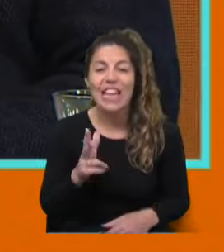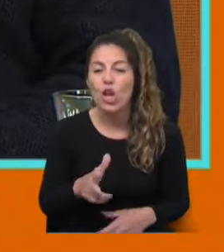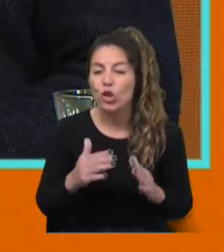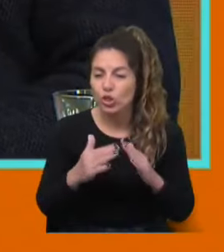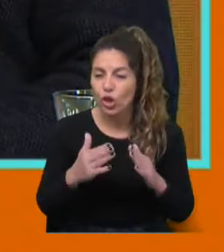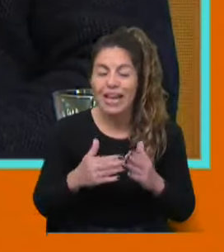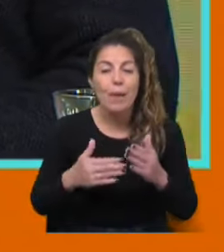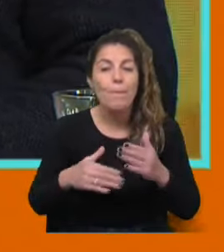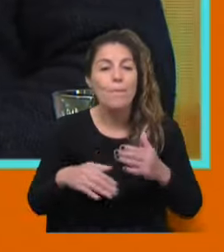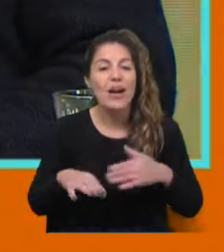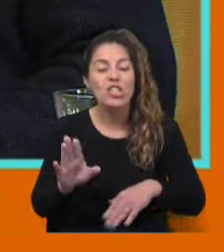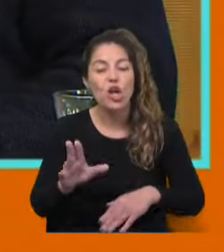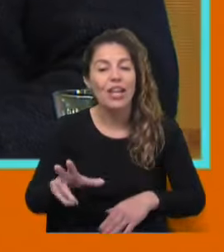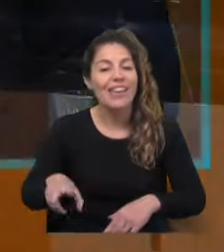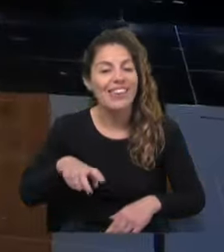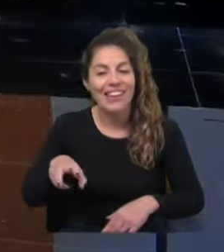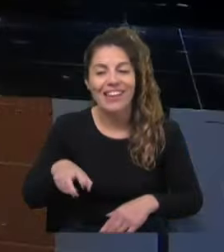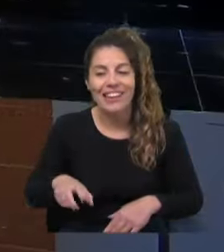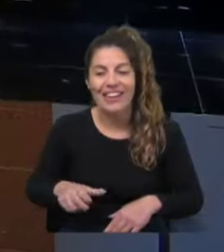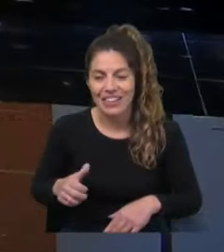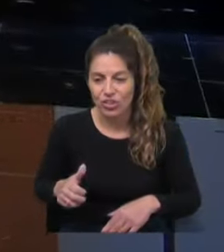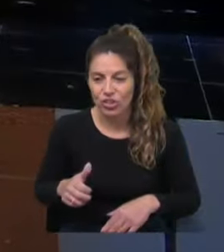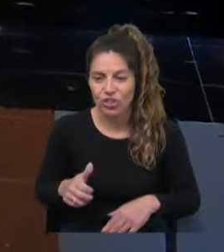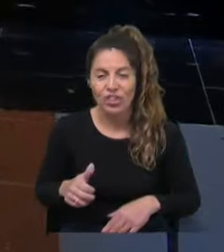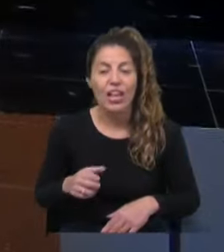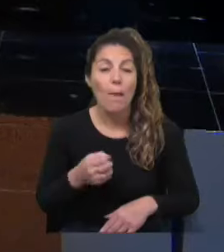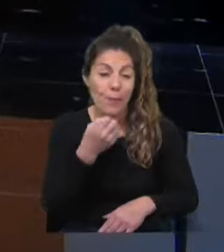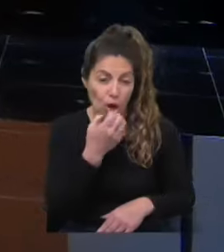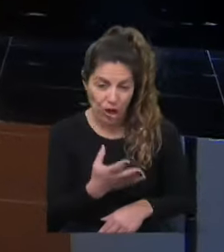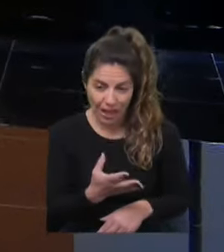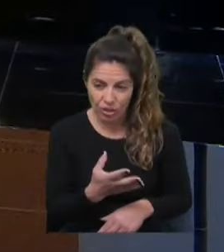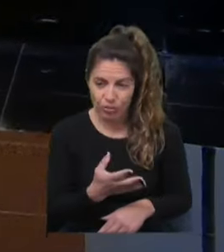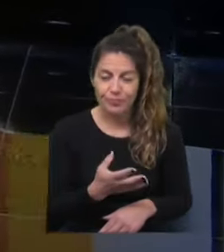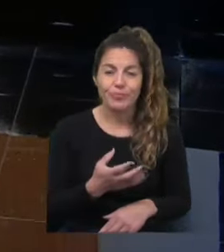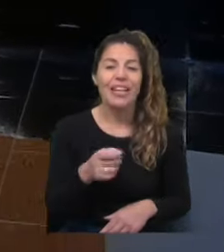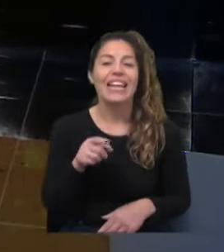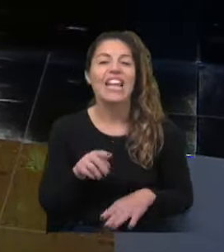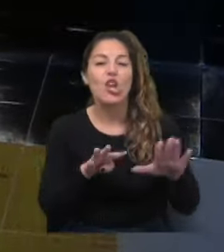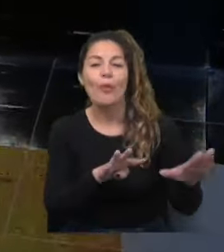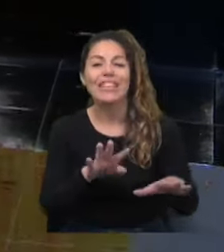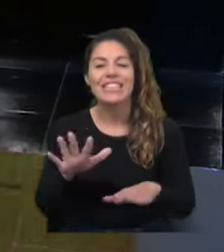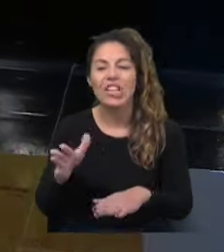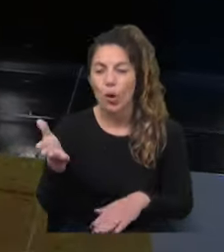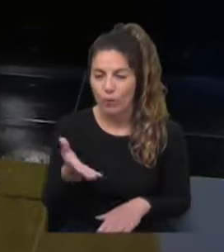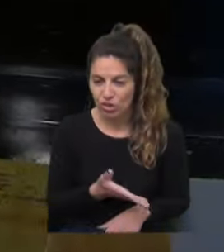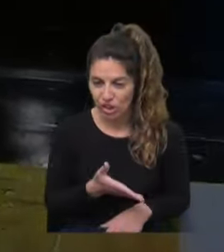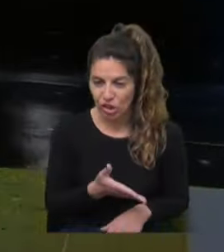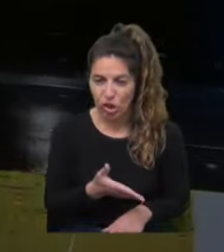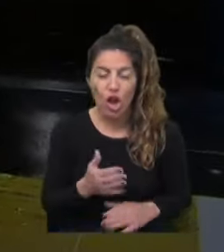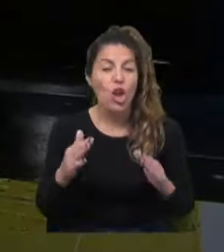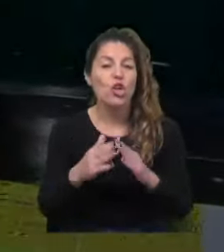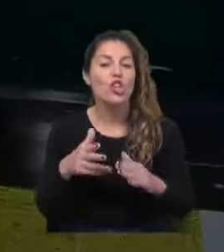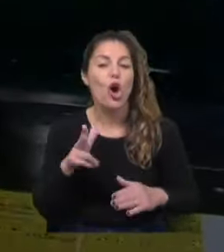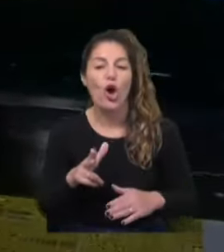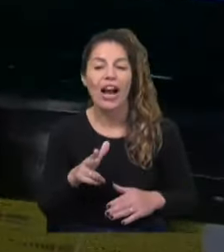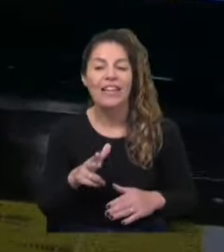de mayores ingresos han mejorado y el 95% de los